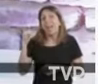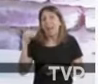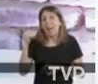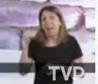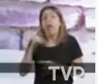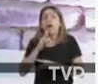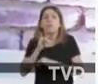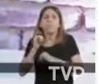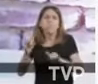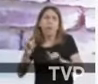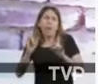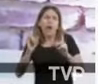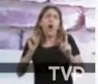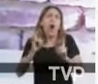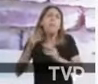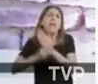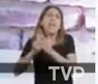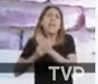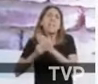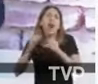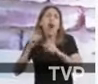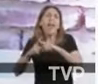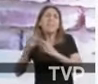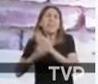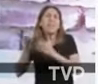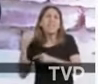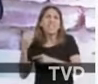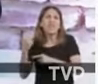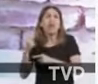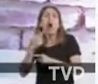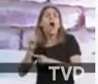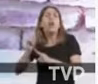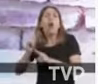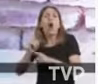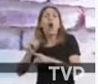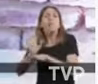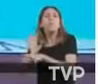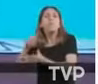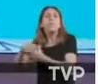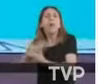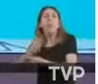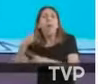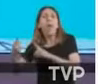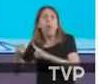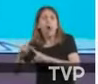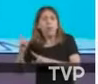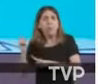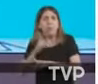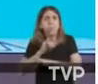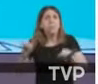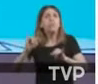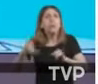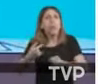haber dicho el propio ministro de entonces que no iban a ir al Fondo Monetario, con muy pocas palabras, anunció que sí